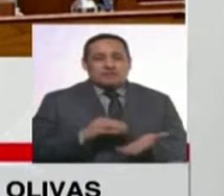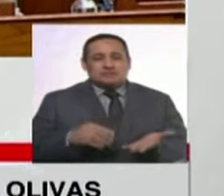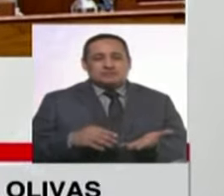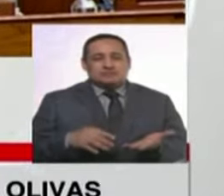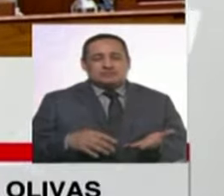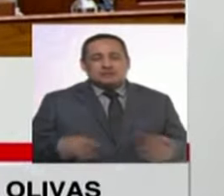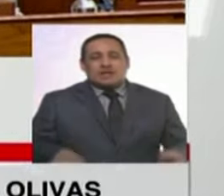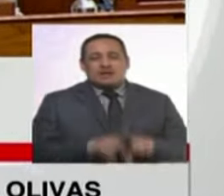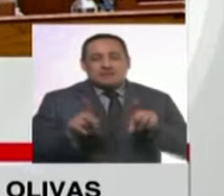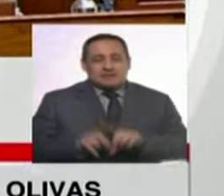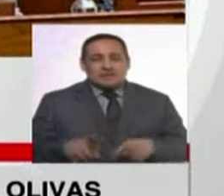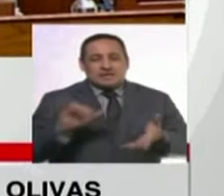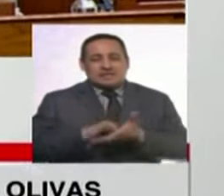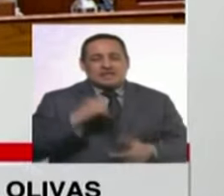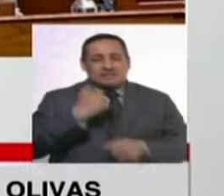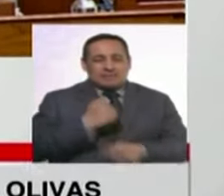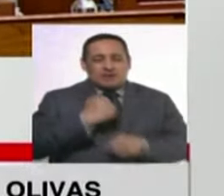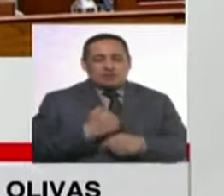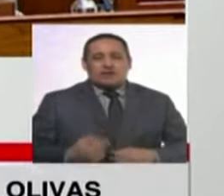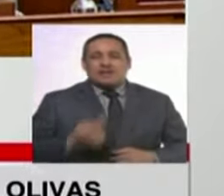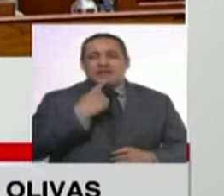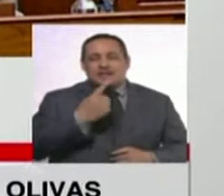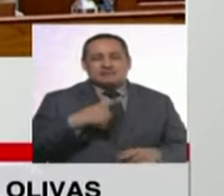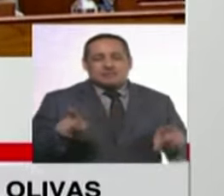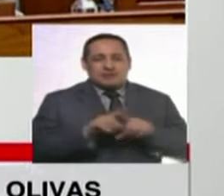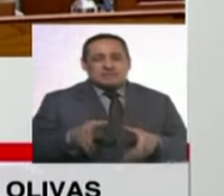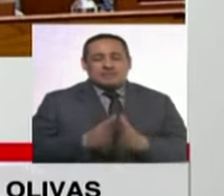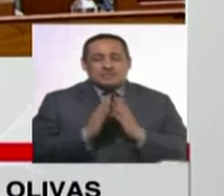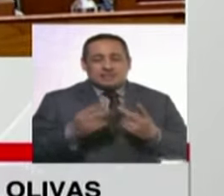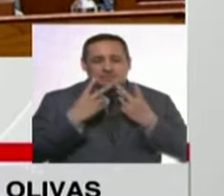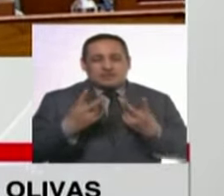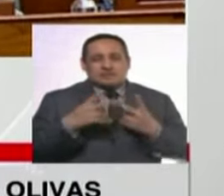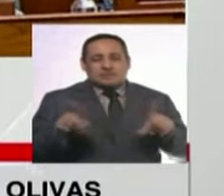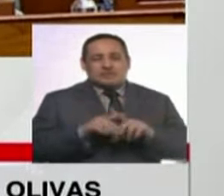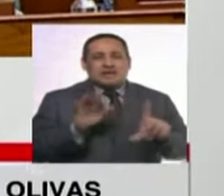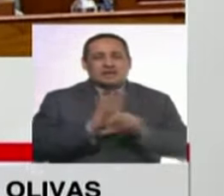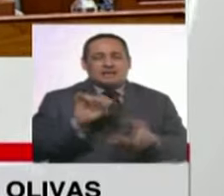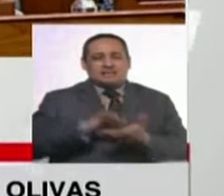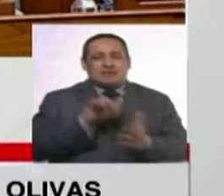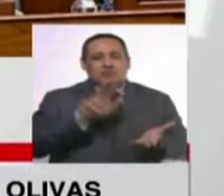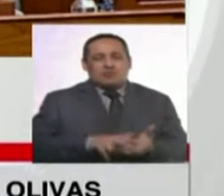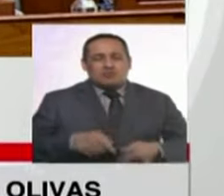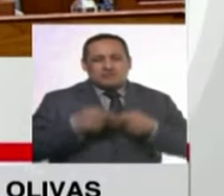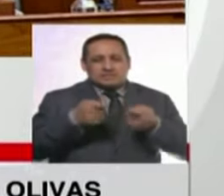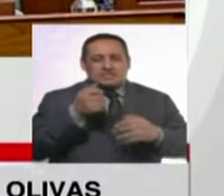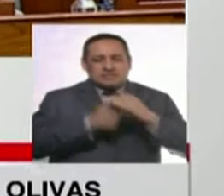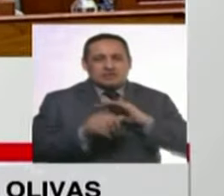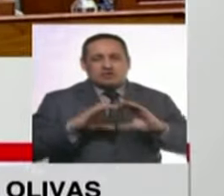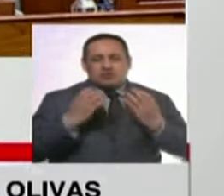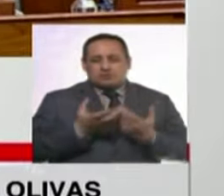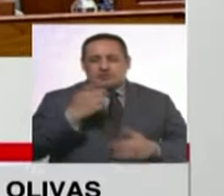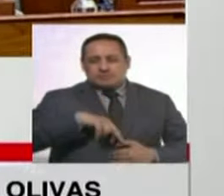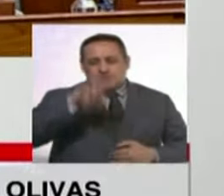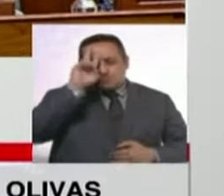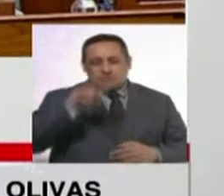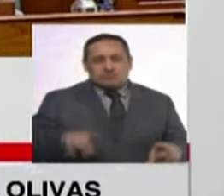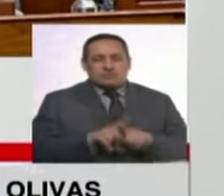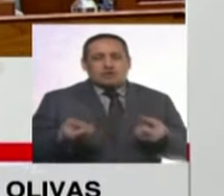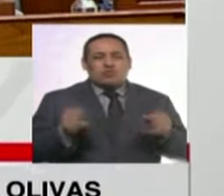que el trabajo es ahí hay pedirle sobre todo la ley que se aprobó por existencia en el congreso de la República